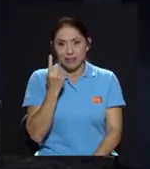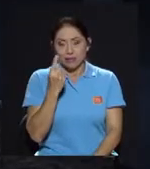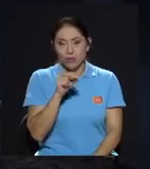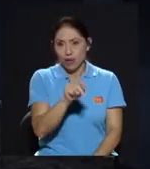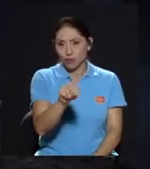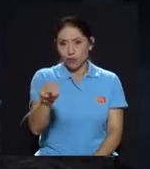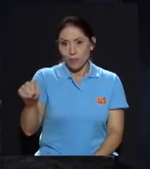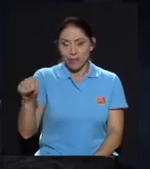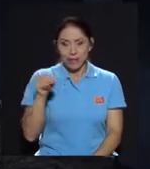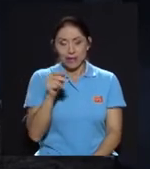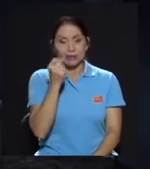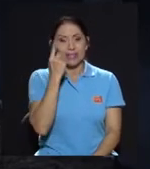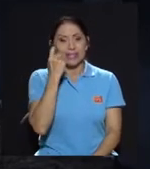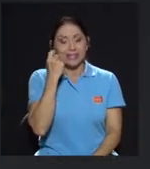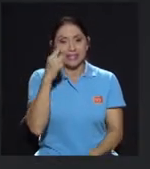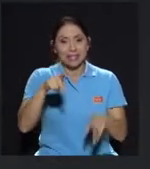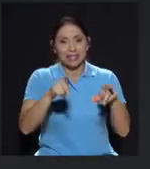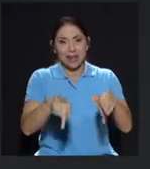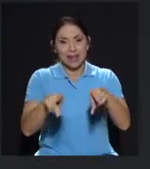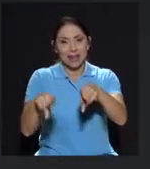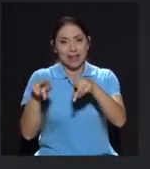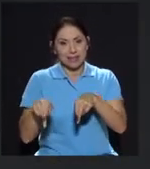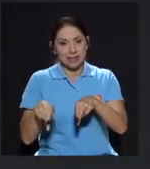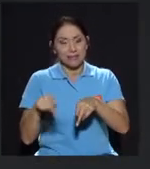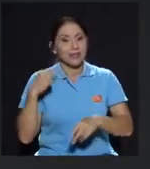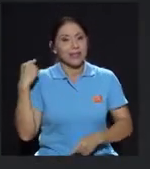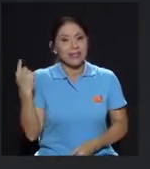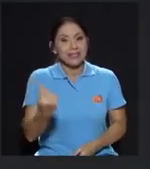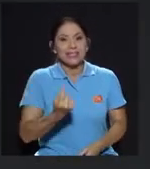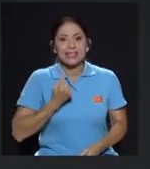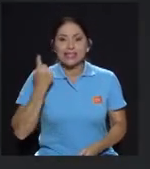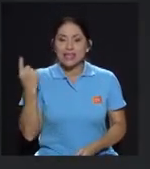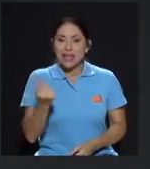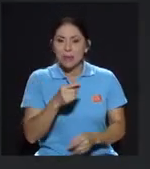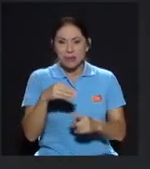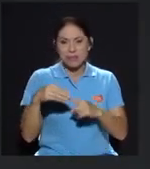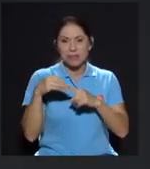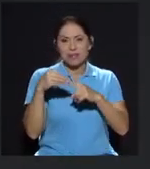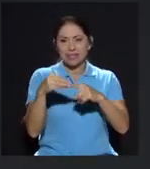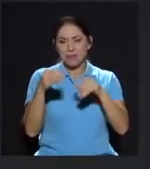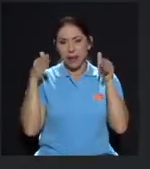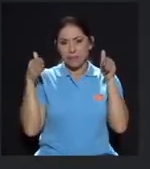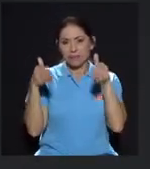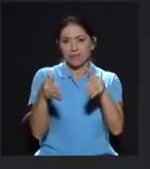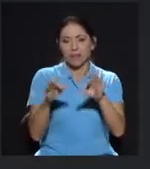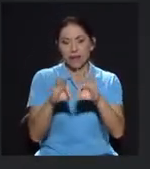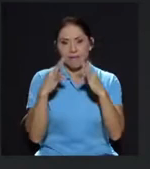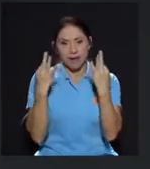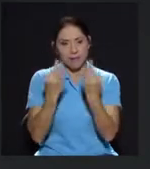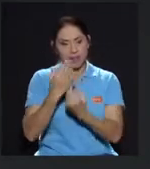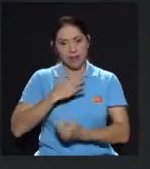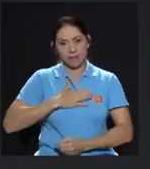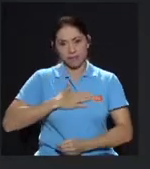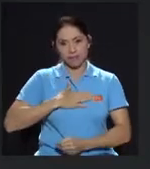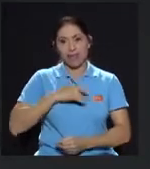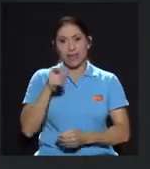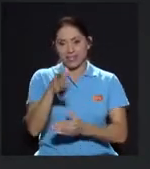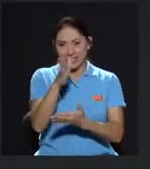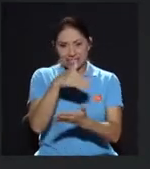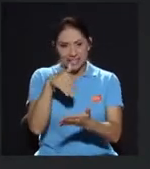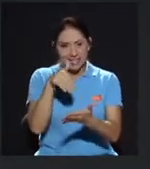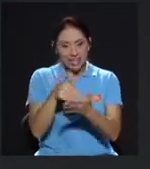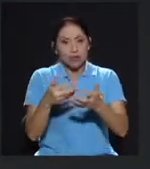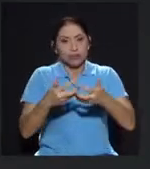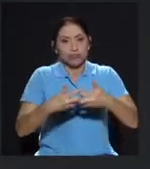compañeros a la gente y sobre todo siempre tener como eje principal mi familia que ha sido el centro motor